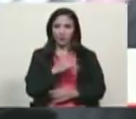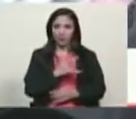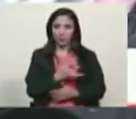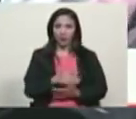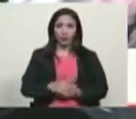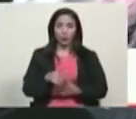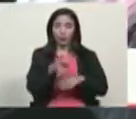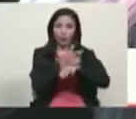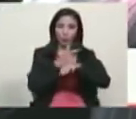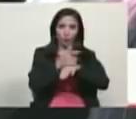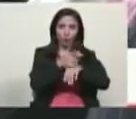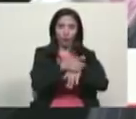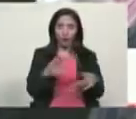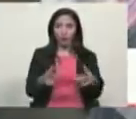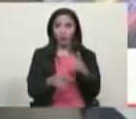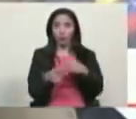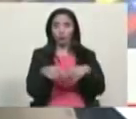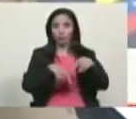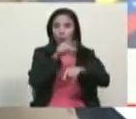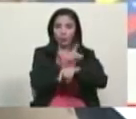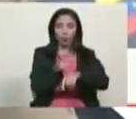ellos gobiernan Venezuela.